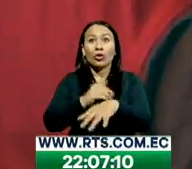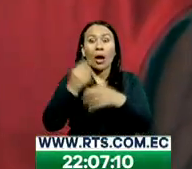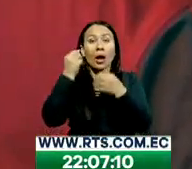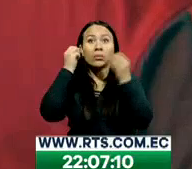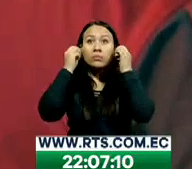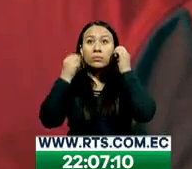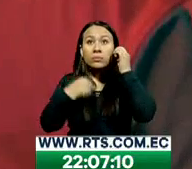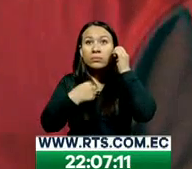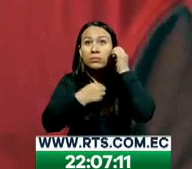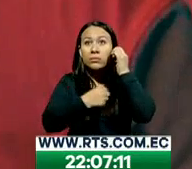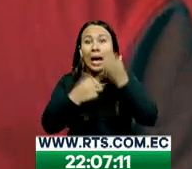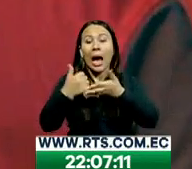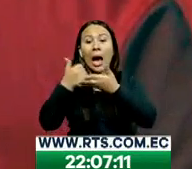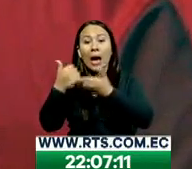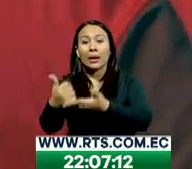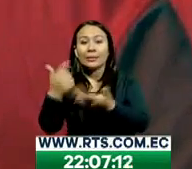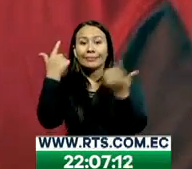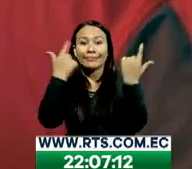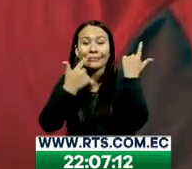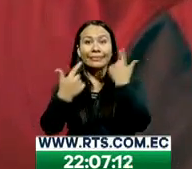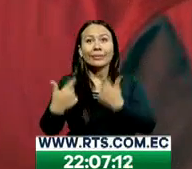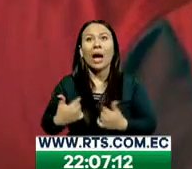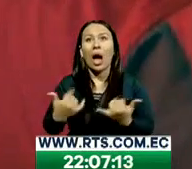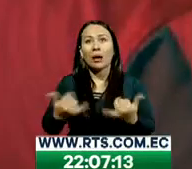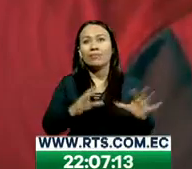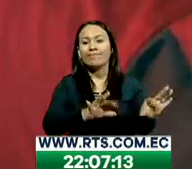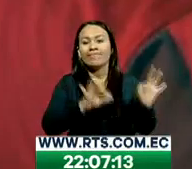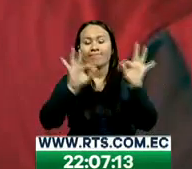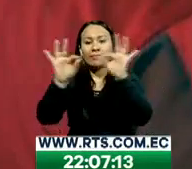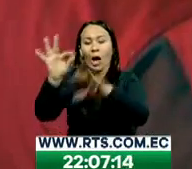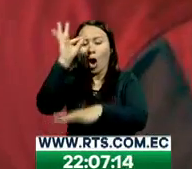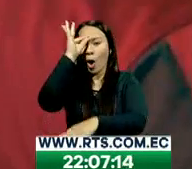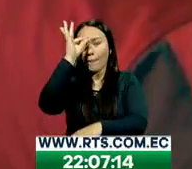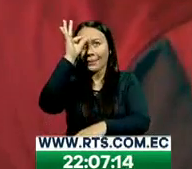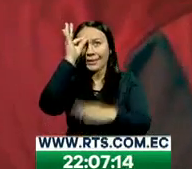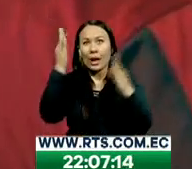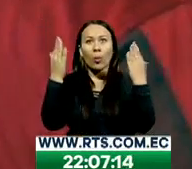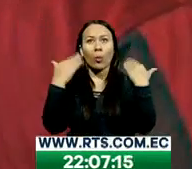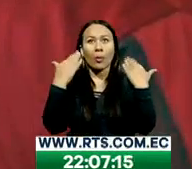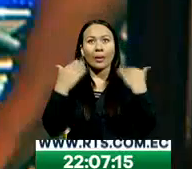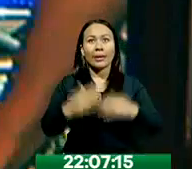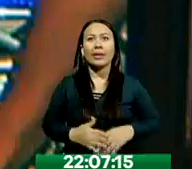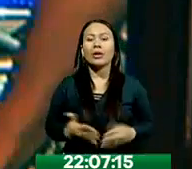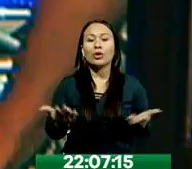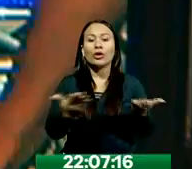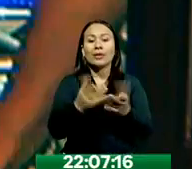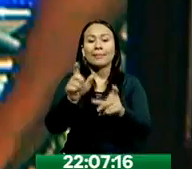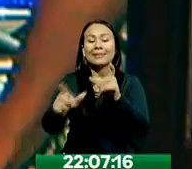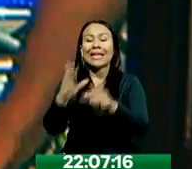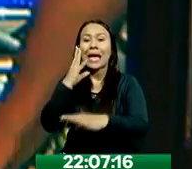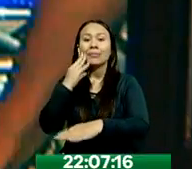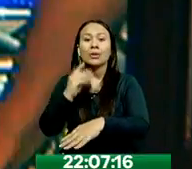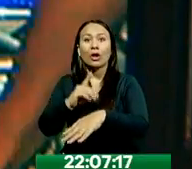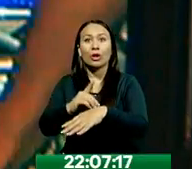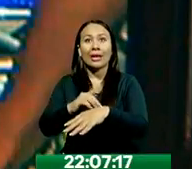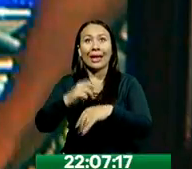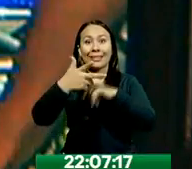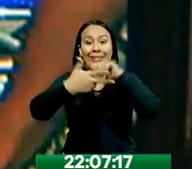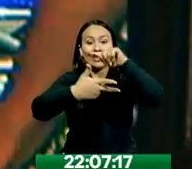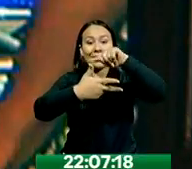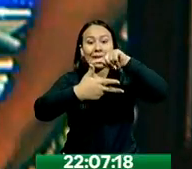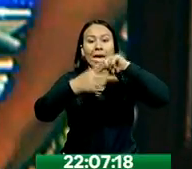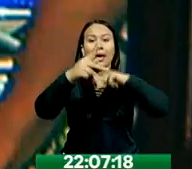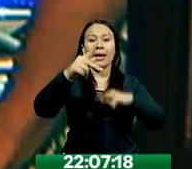con la herida que presenta fue trasladado hasta el hospital guayaquil a que reciba atención especializada la tercera de las víctimas es